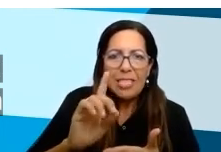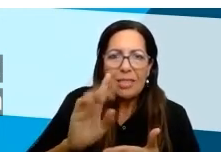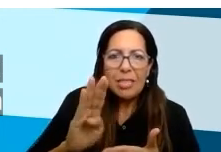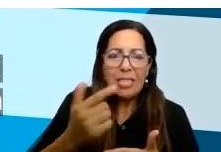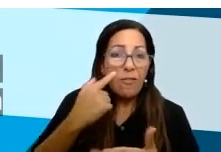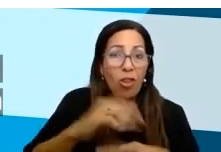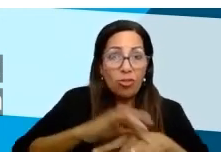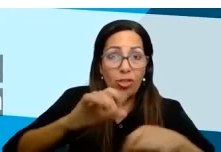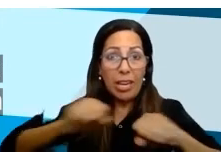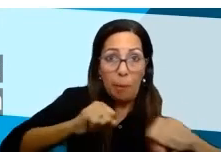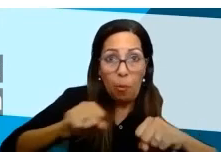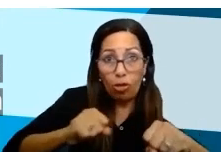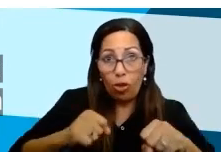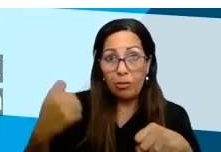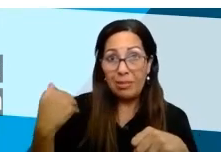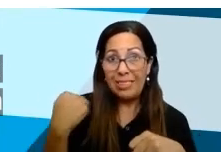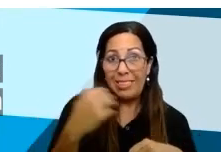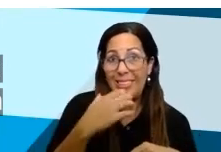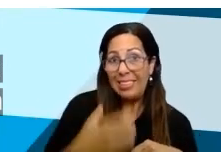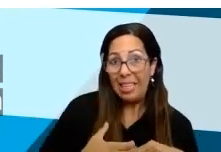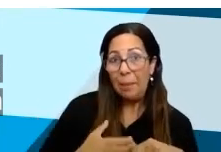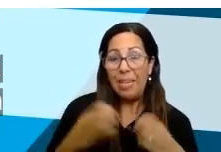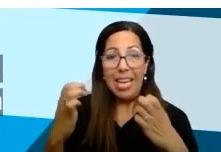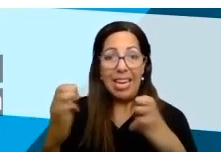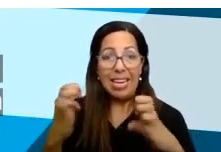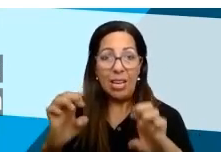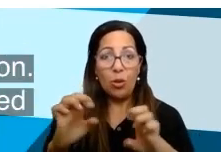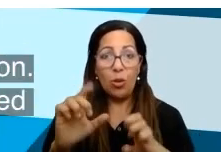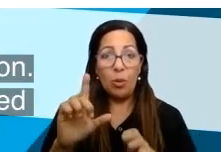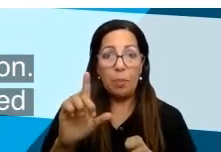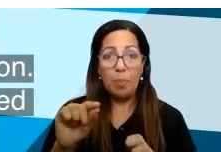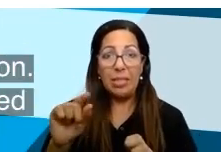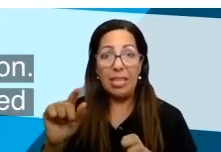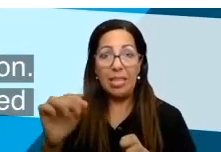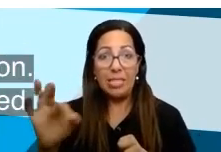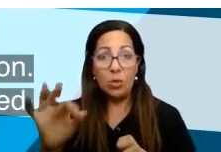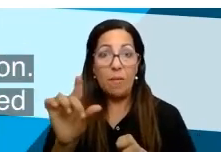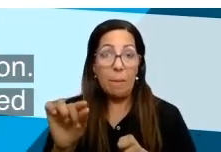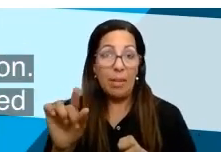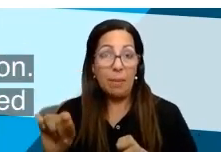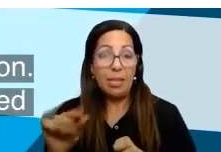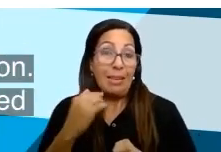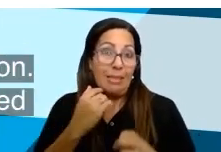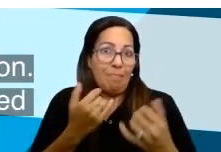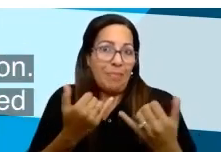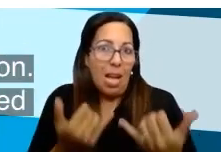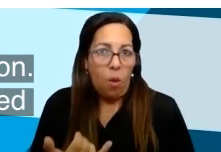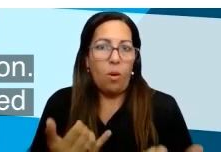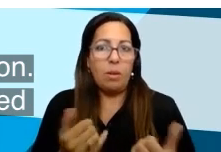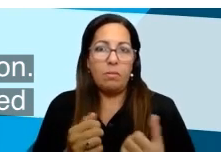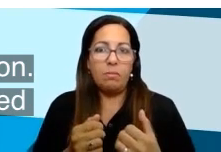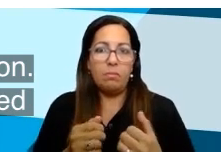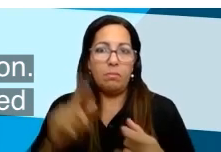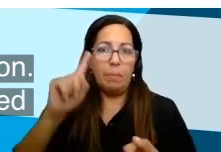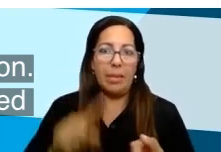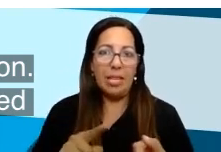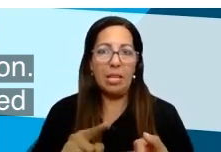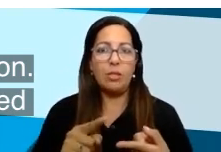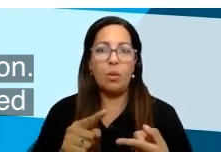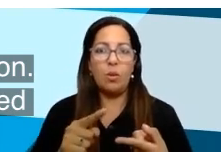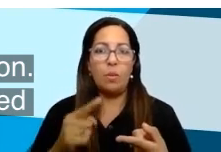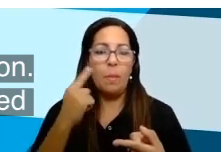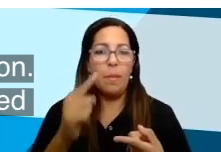que sucedieron en diciembre y enero del 19 y el 20, y más recientemente para CDBG, para el programa de mitigación o